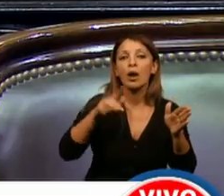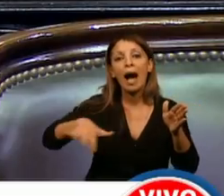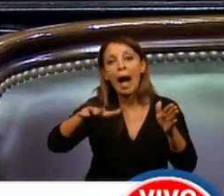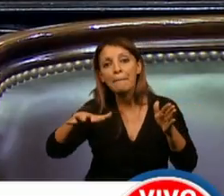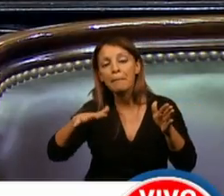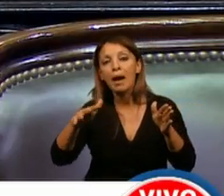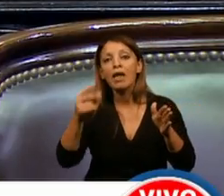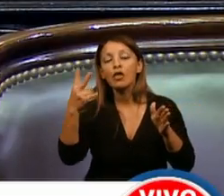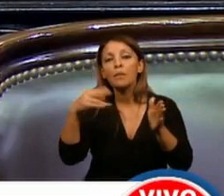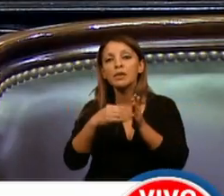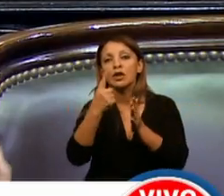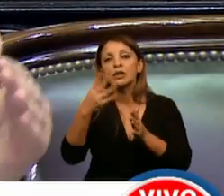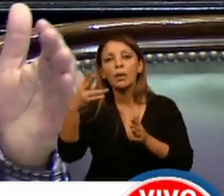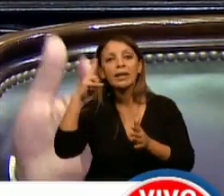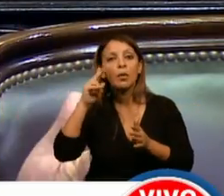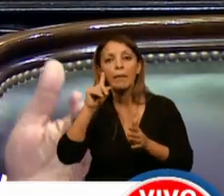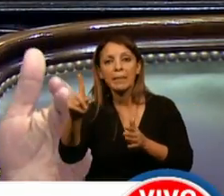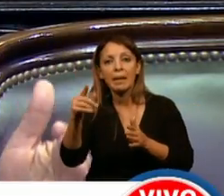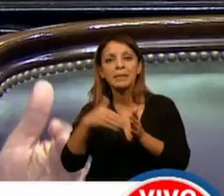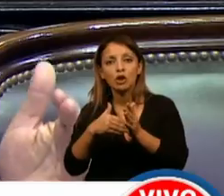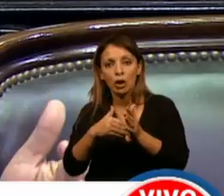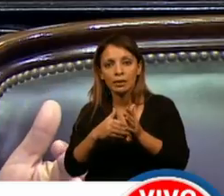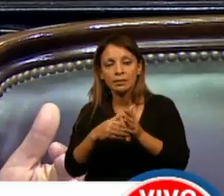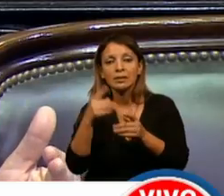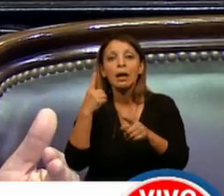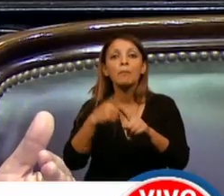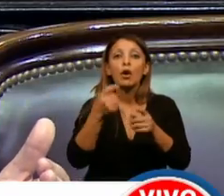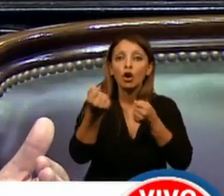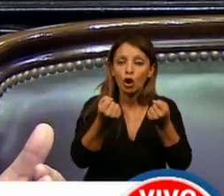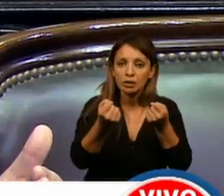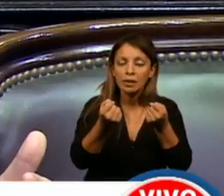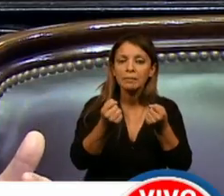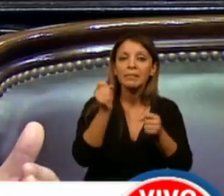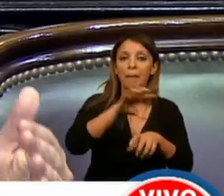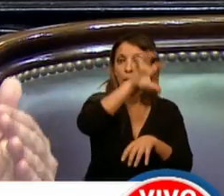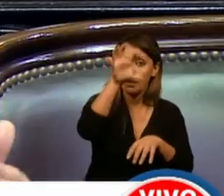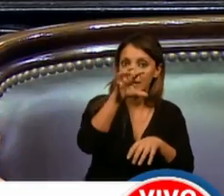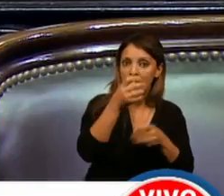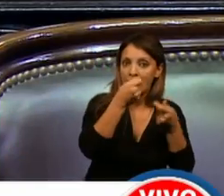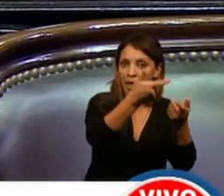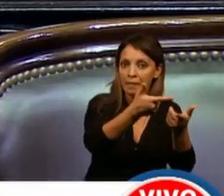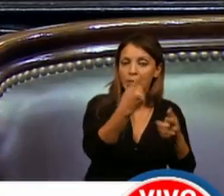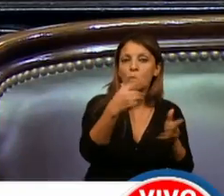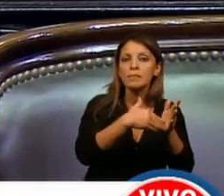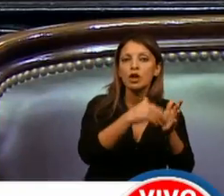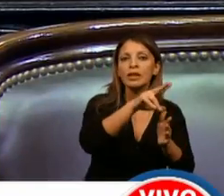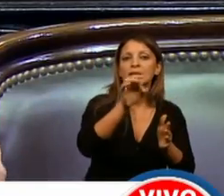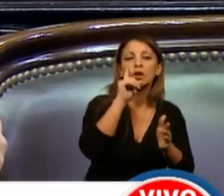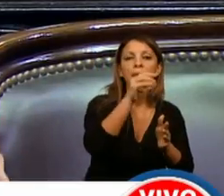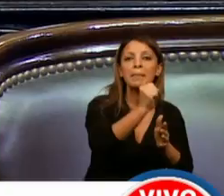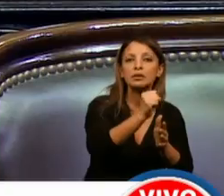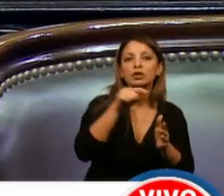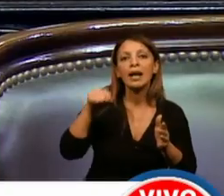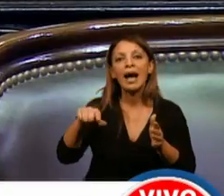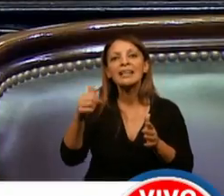149 mil por unidad por unidad por coche el interior recibe un millón 300 mil pesos el ambas